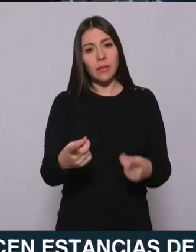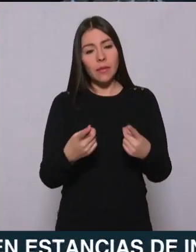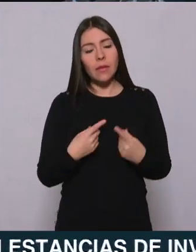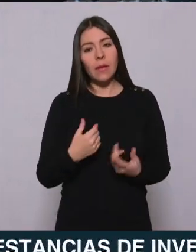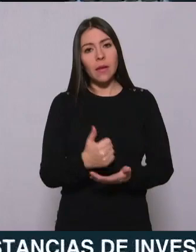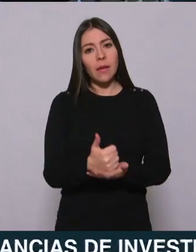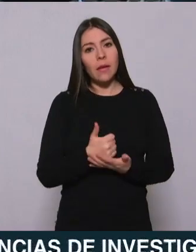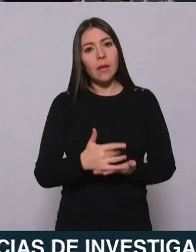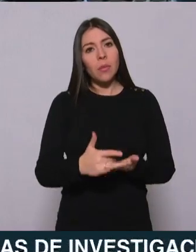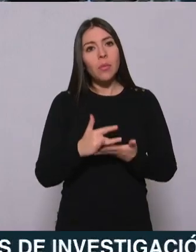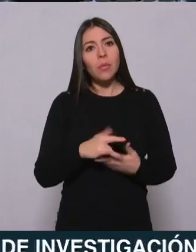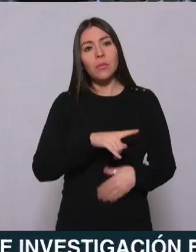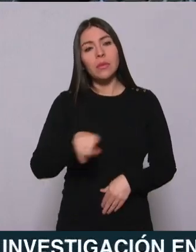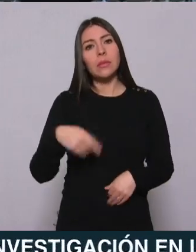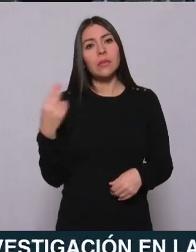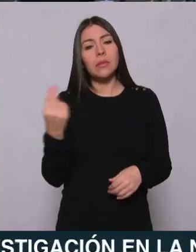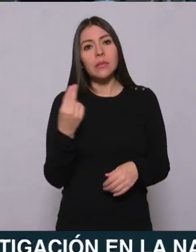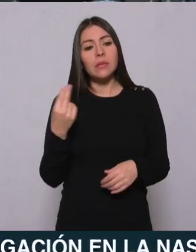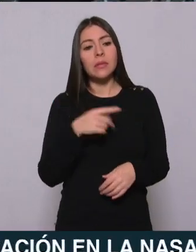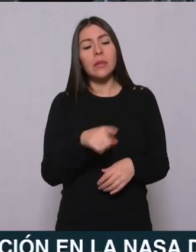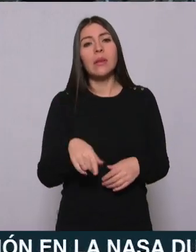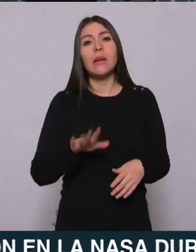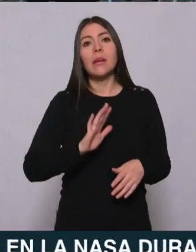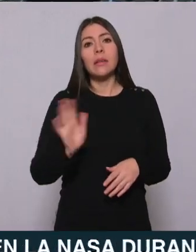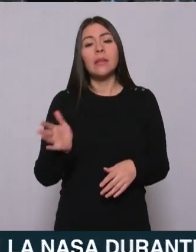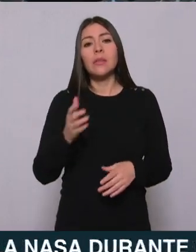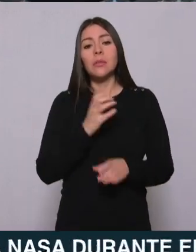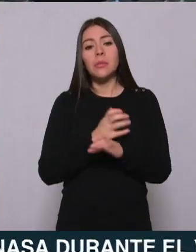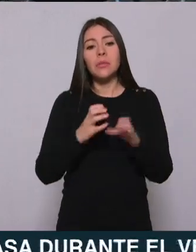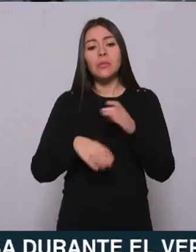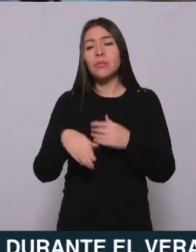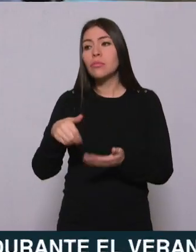sea necesario, porque pues ya nos sacaron, pero toda nuestra